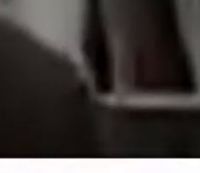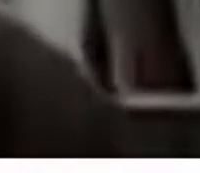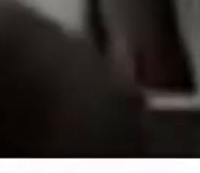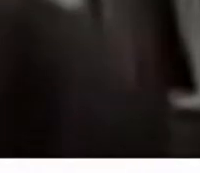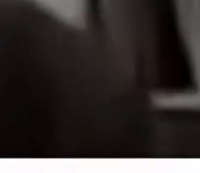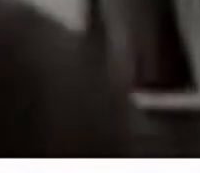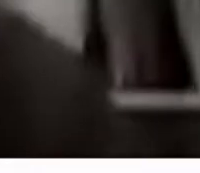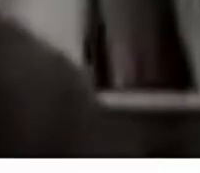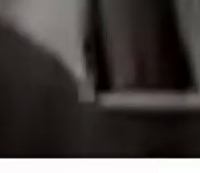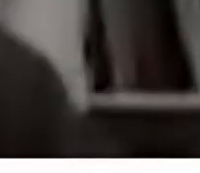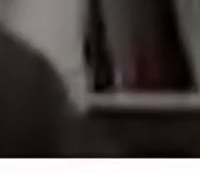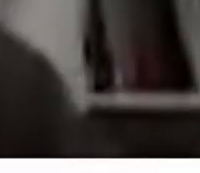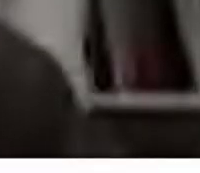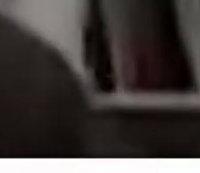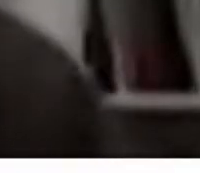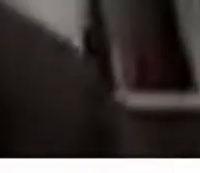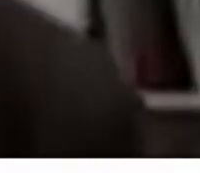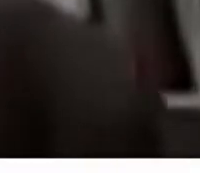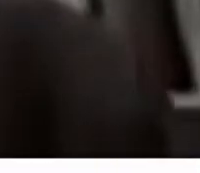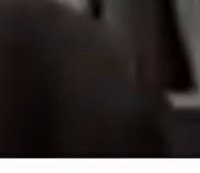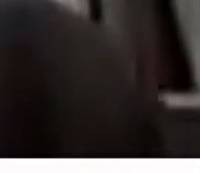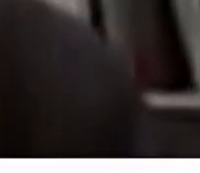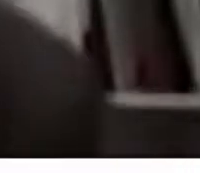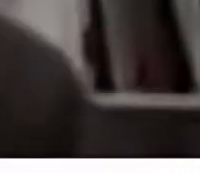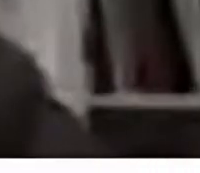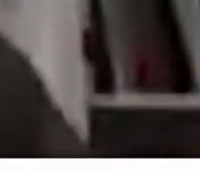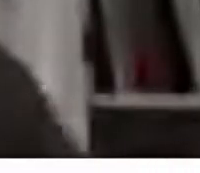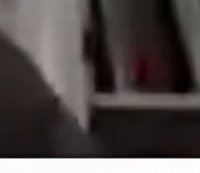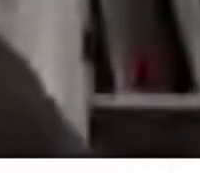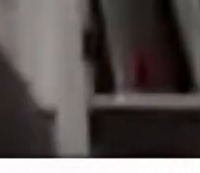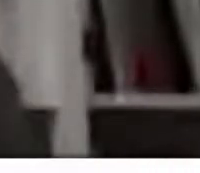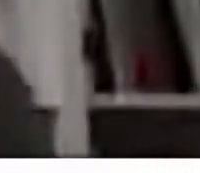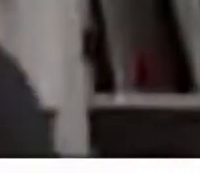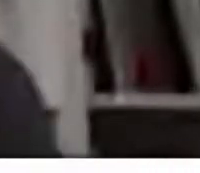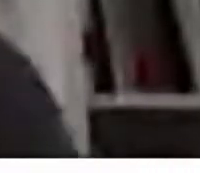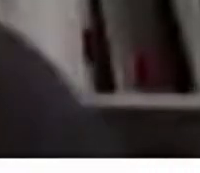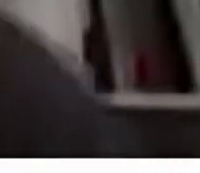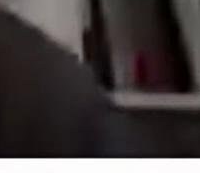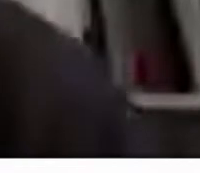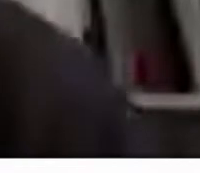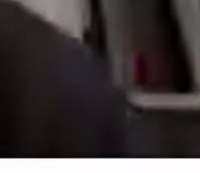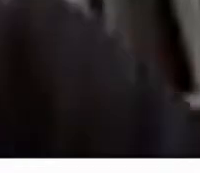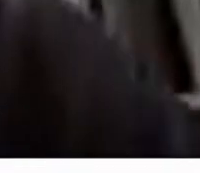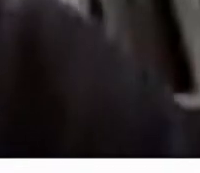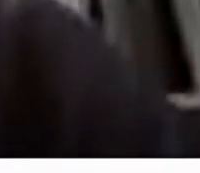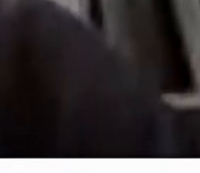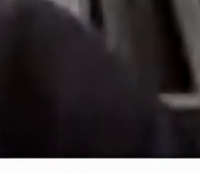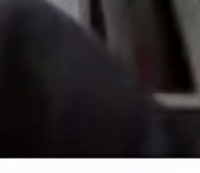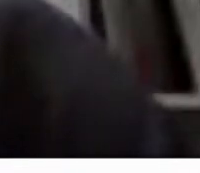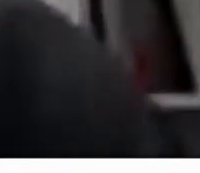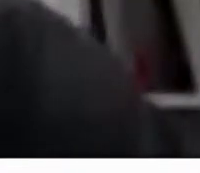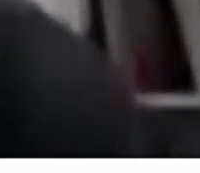esto es lo trágico. En este país, hace 20 años que estamos hablando de la mesa de los argentinos